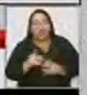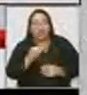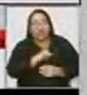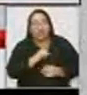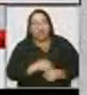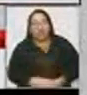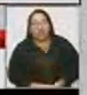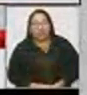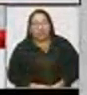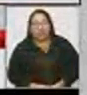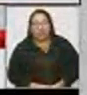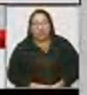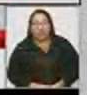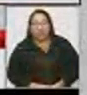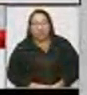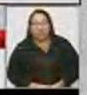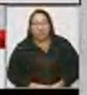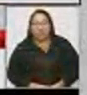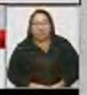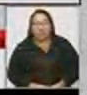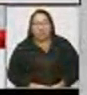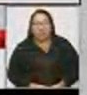dichas instituciones.